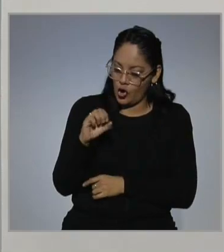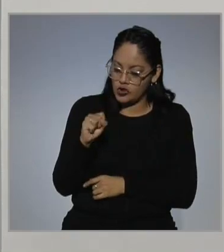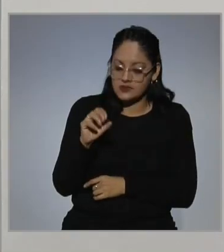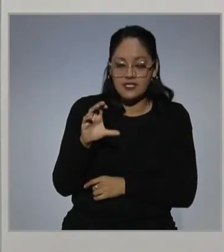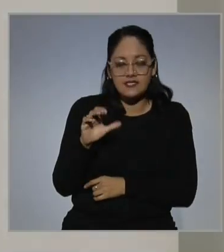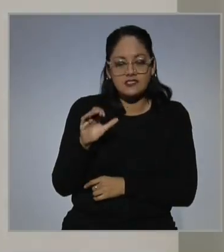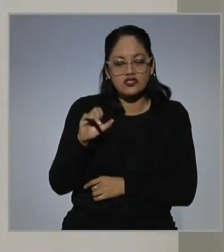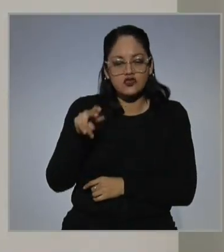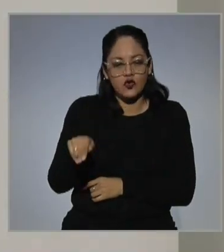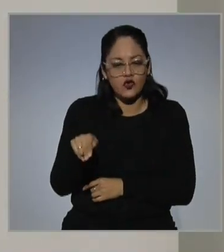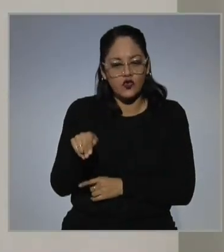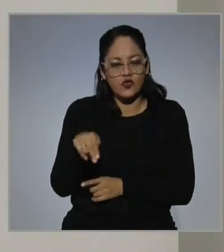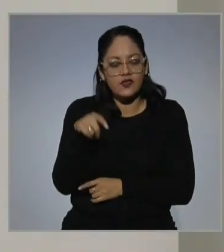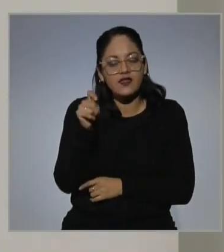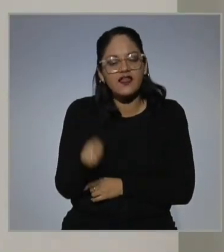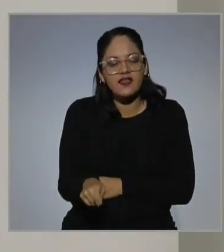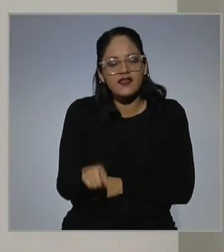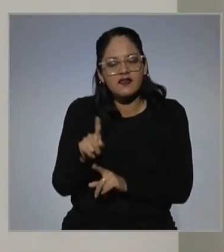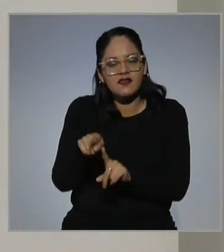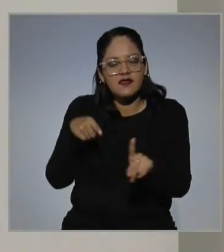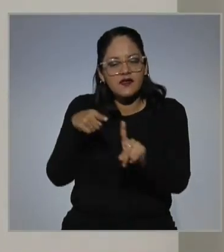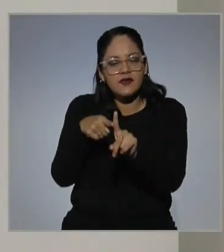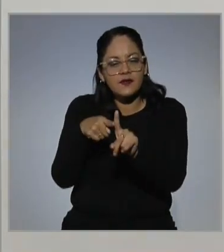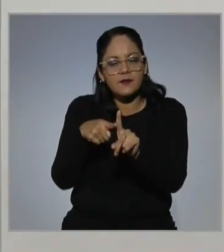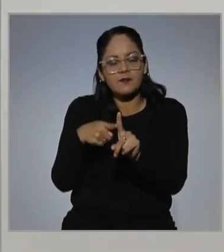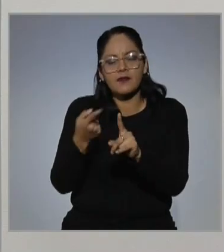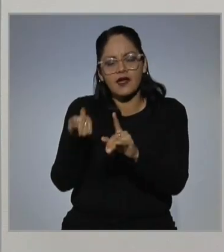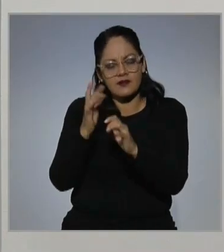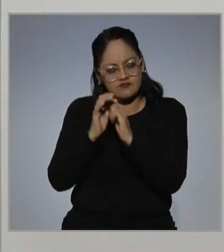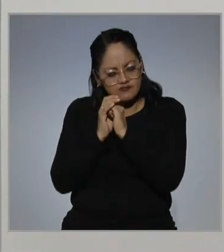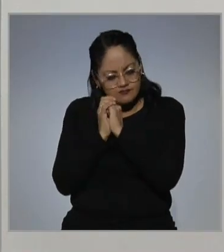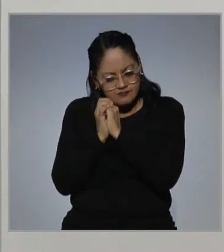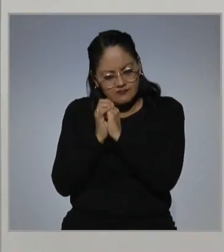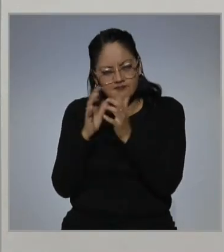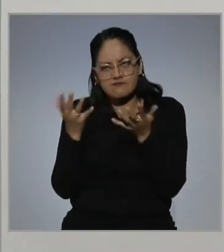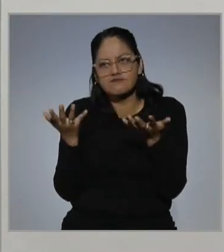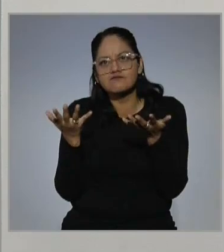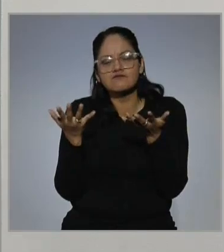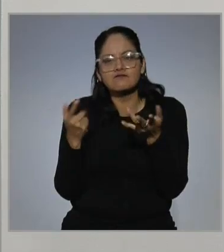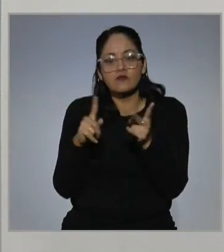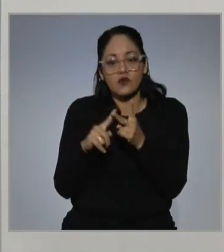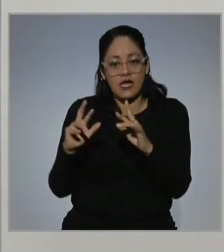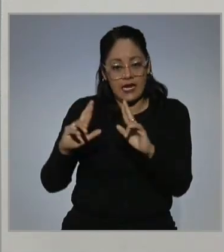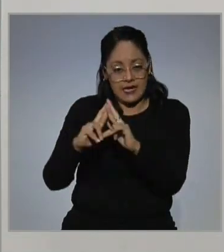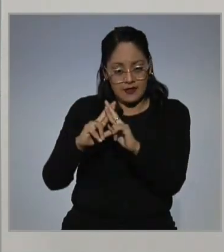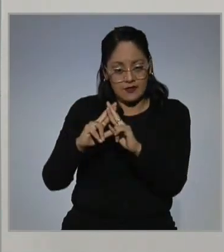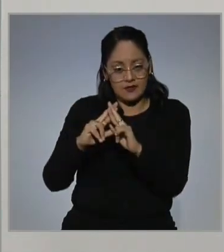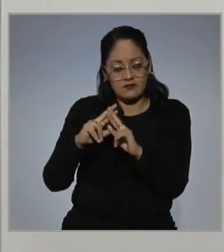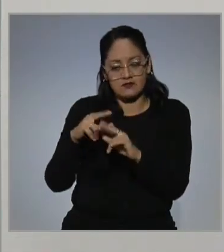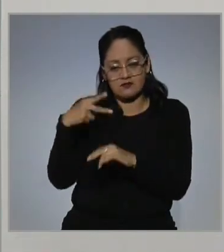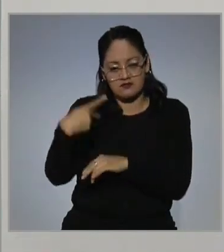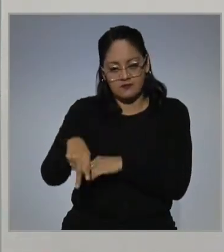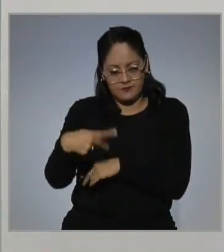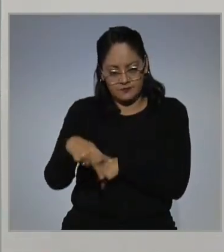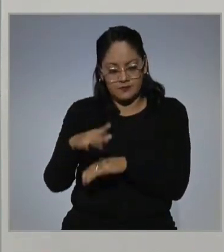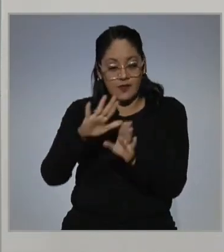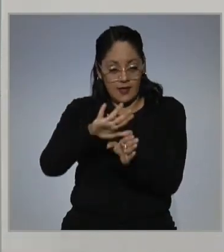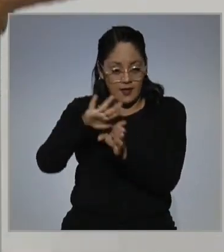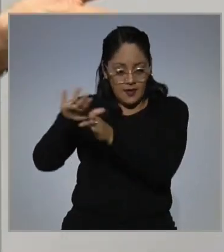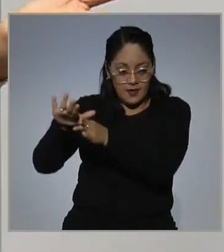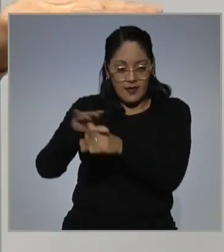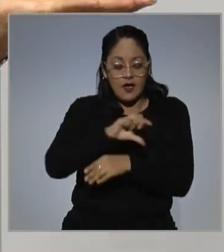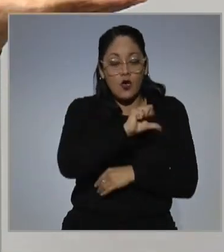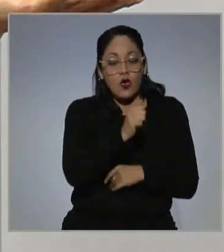que tiene un fin más a la devoción y a la propia religiosidad. Y otra cosa es